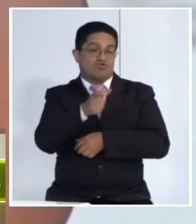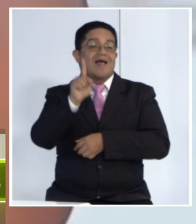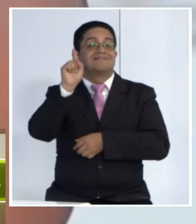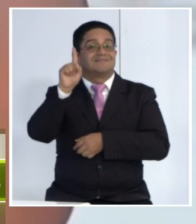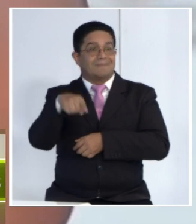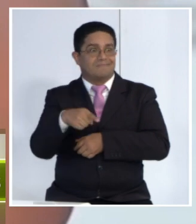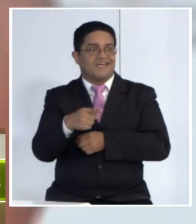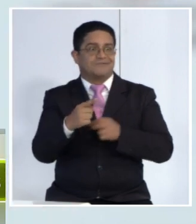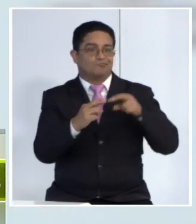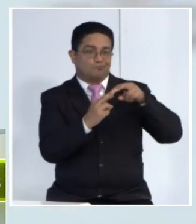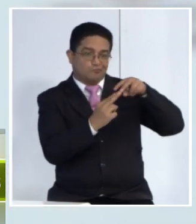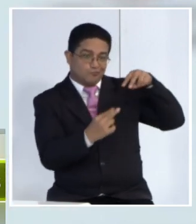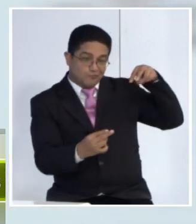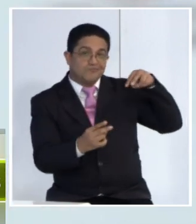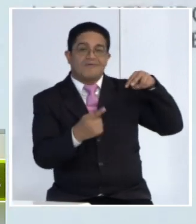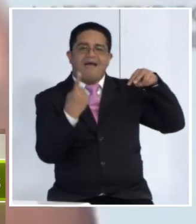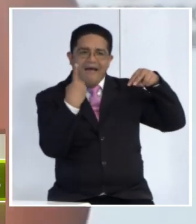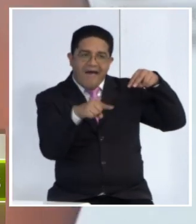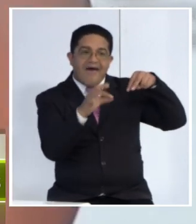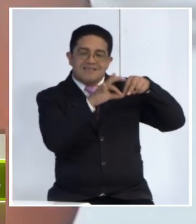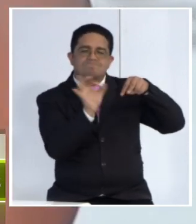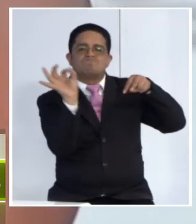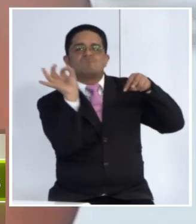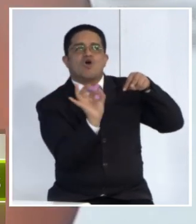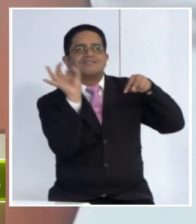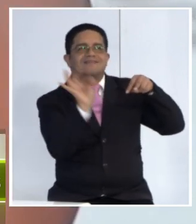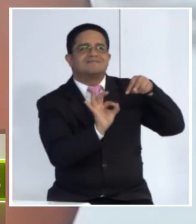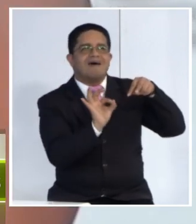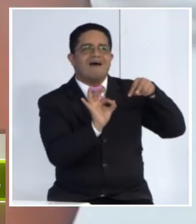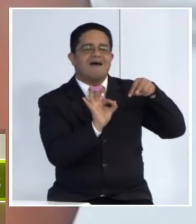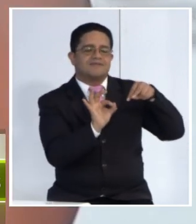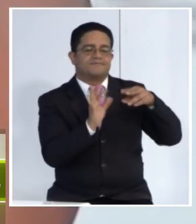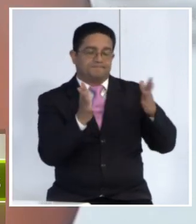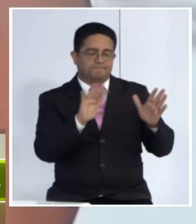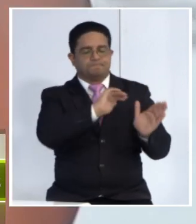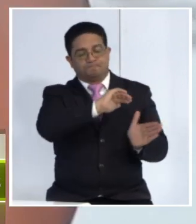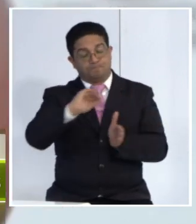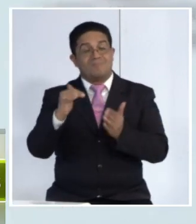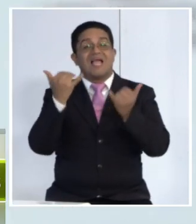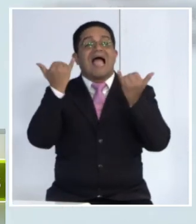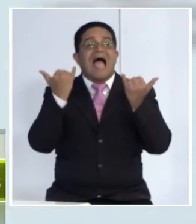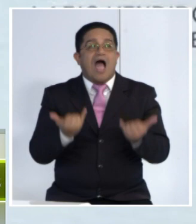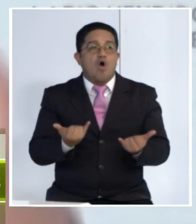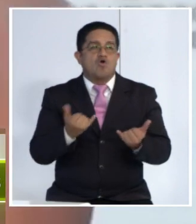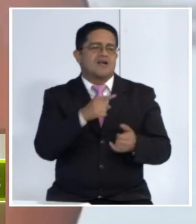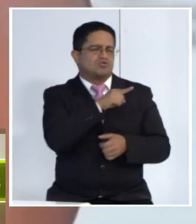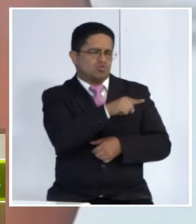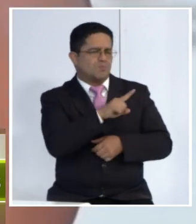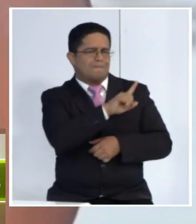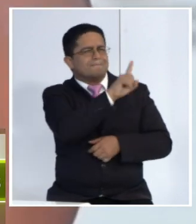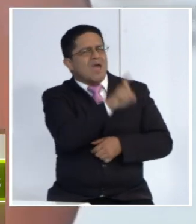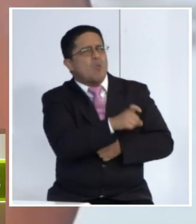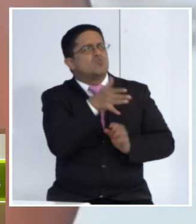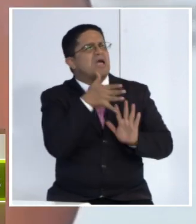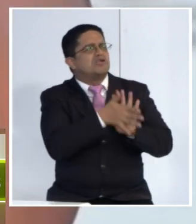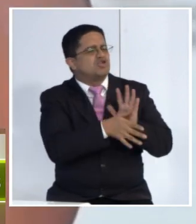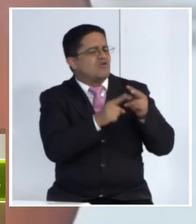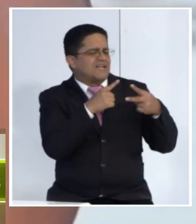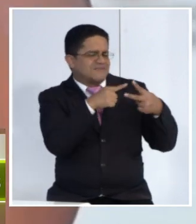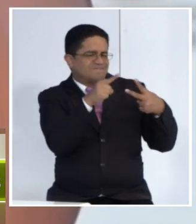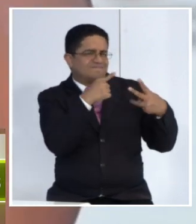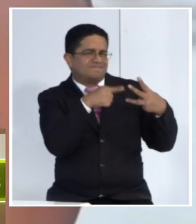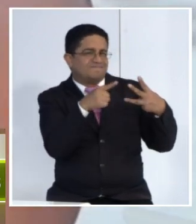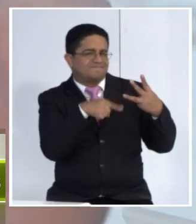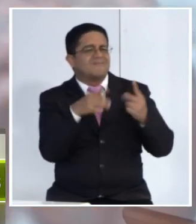tengamos esos porcentajes. Ahora, dentro de los factores que me estás preguntando específicamente, que son los